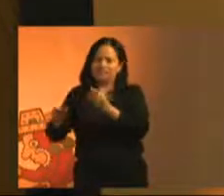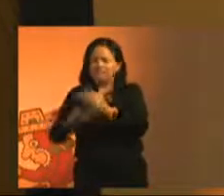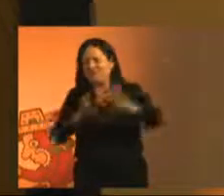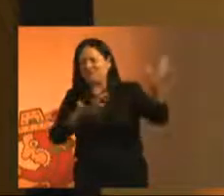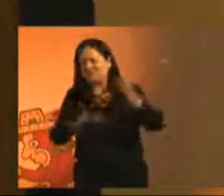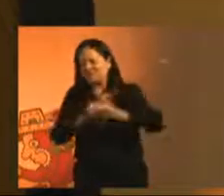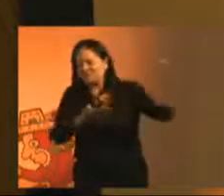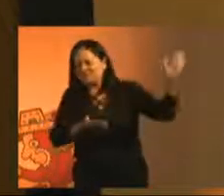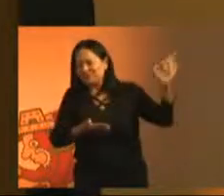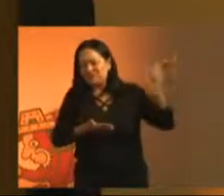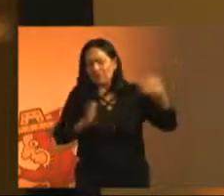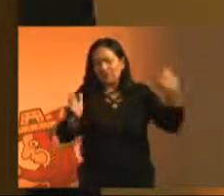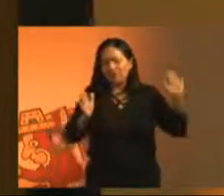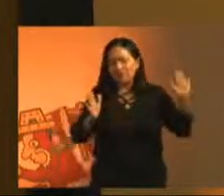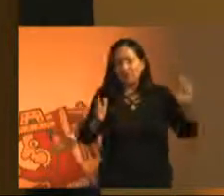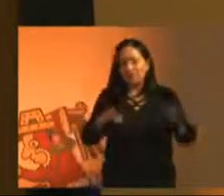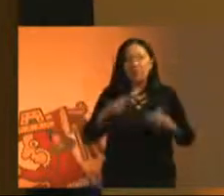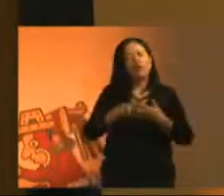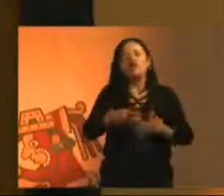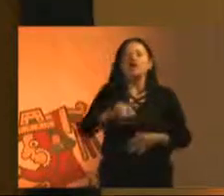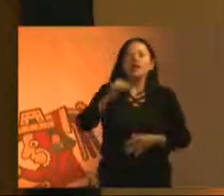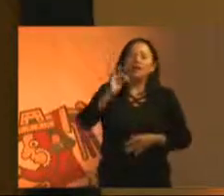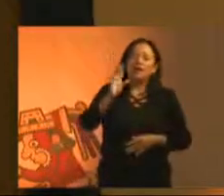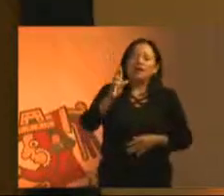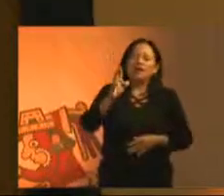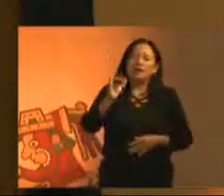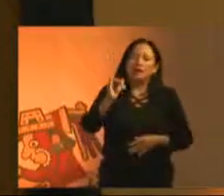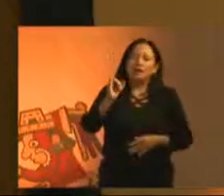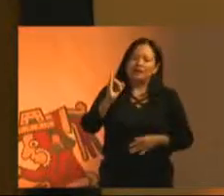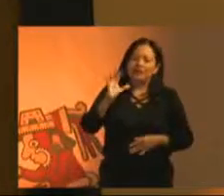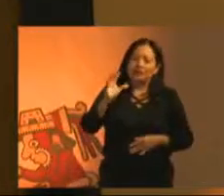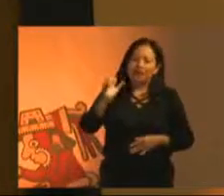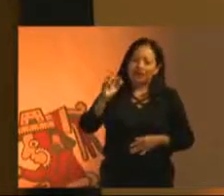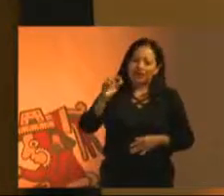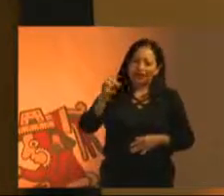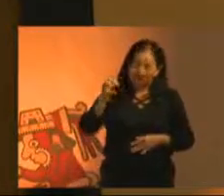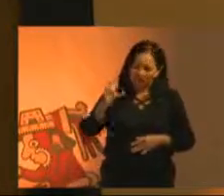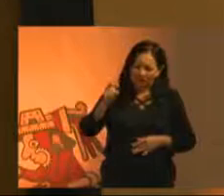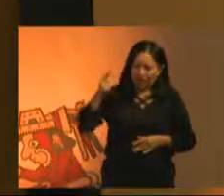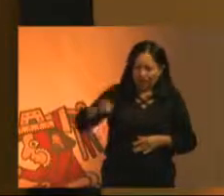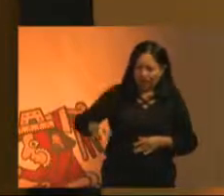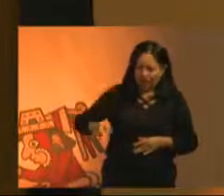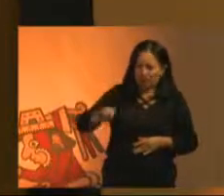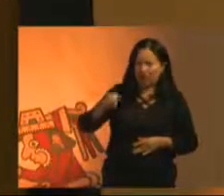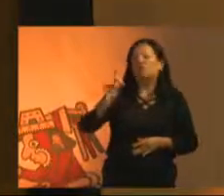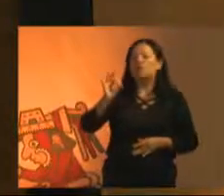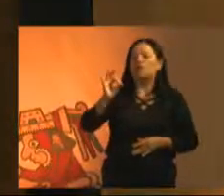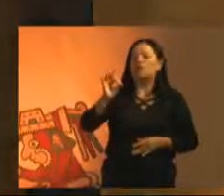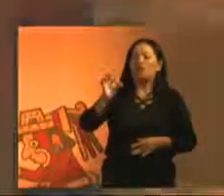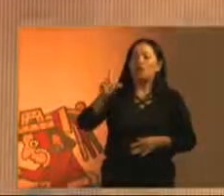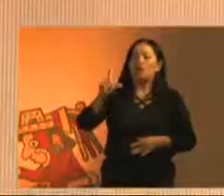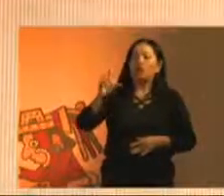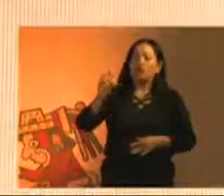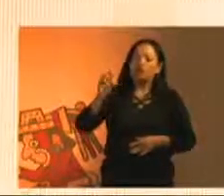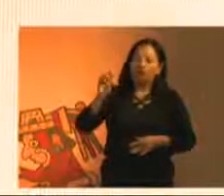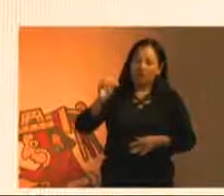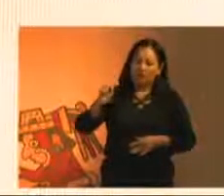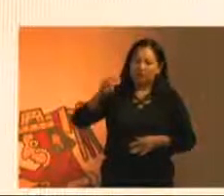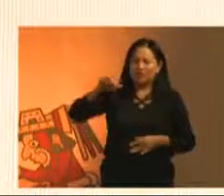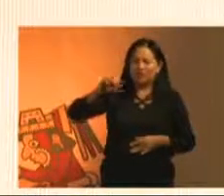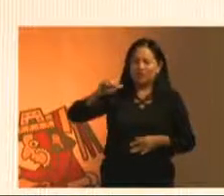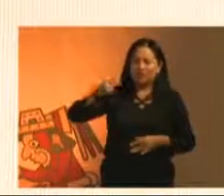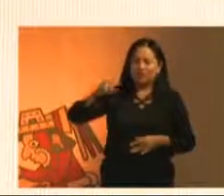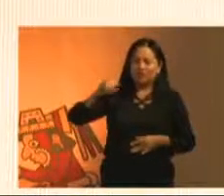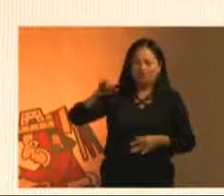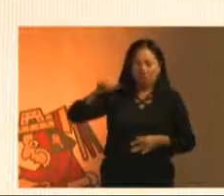no era comunista era anarquista pero la clase dominante estadounidense no hace distingos y